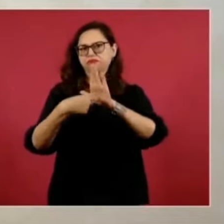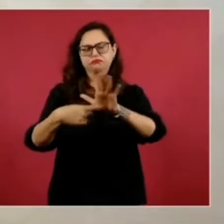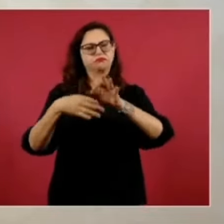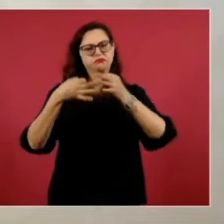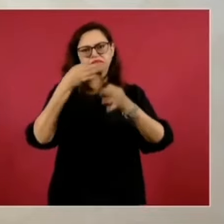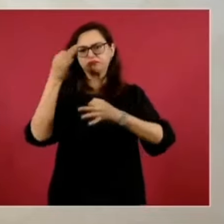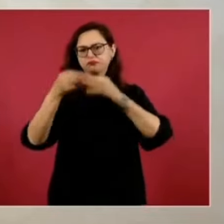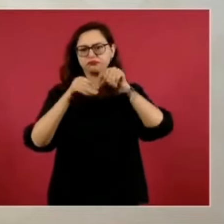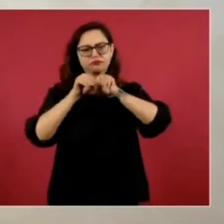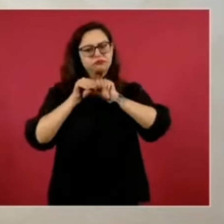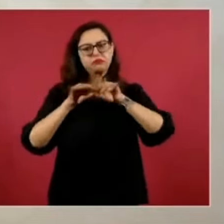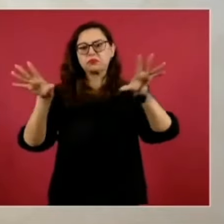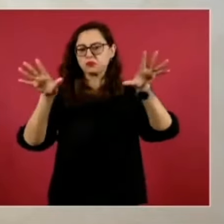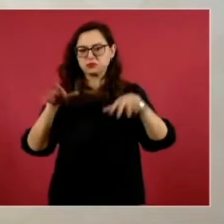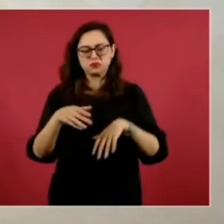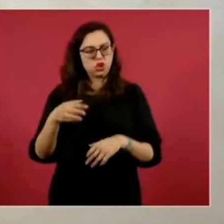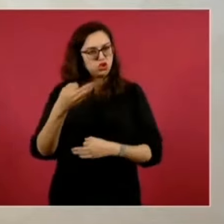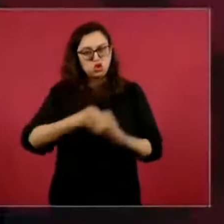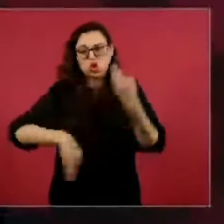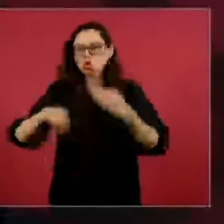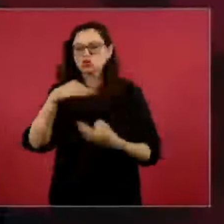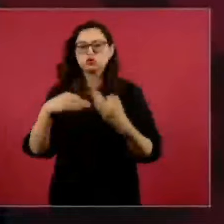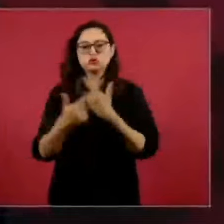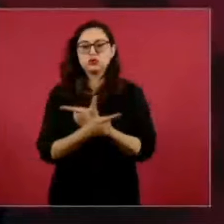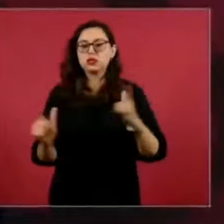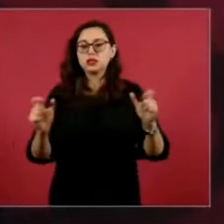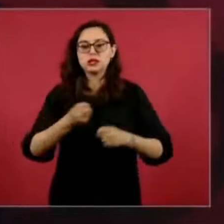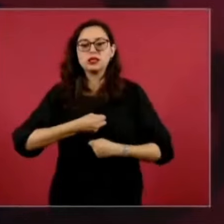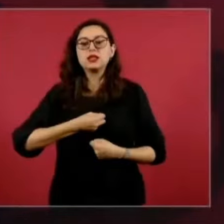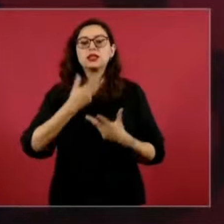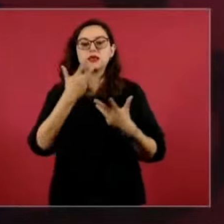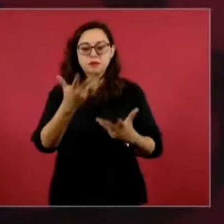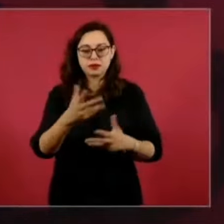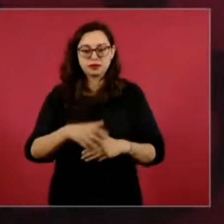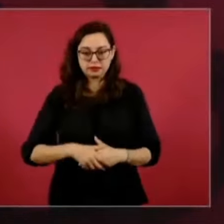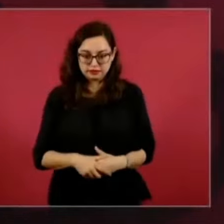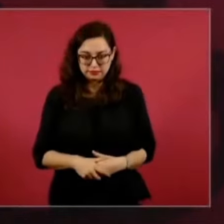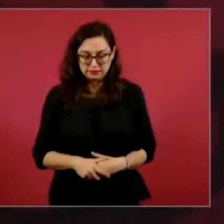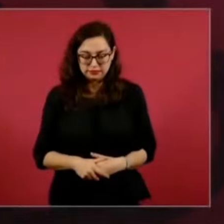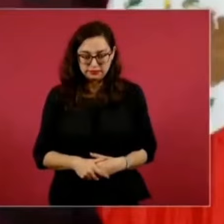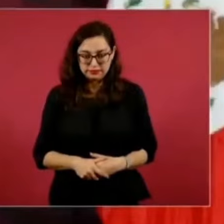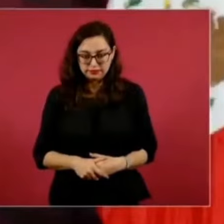hay libertad pero también